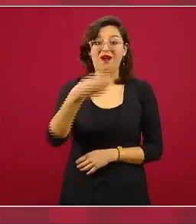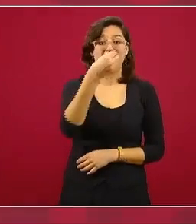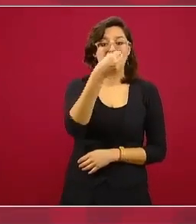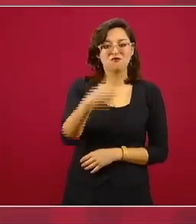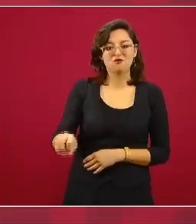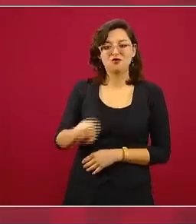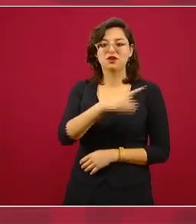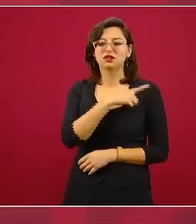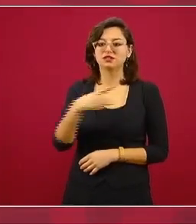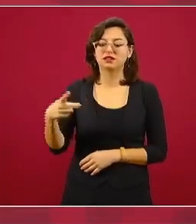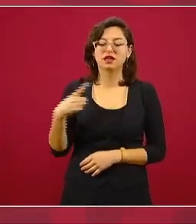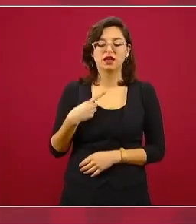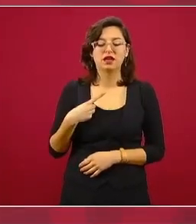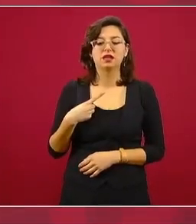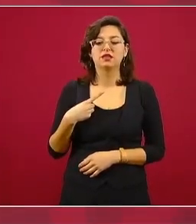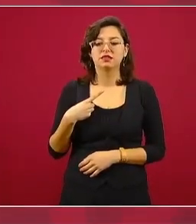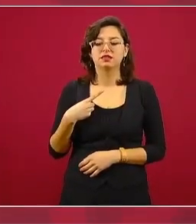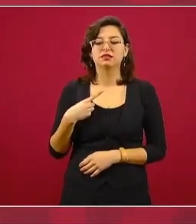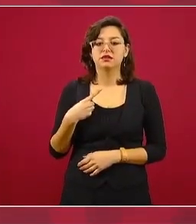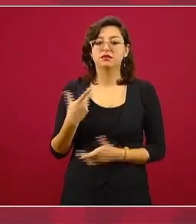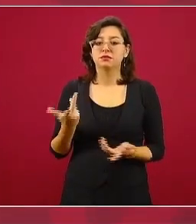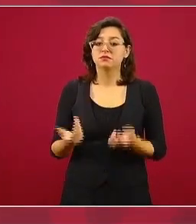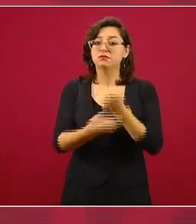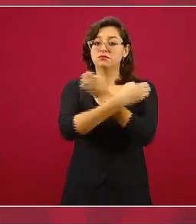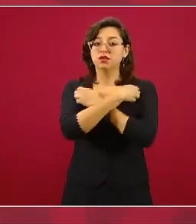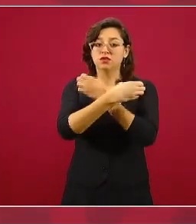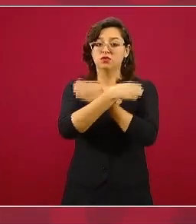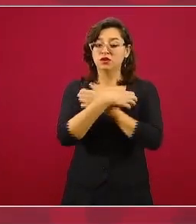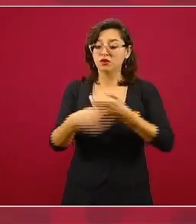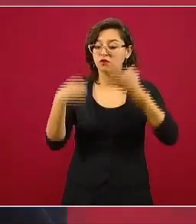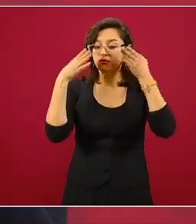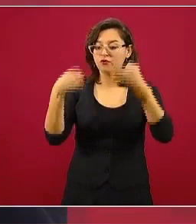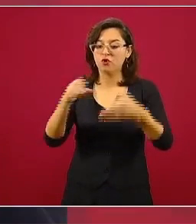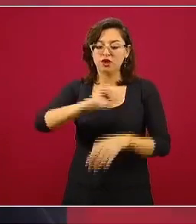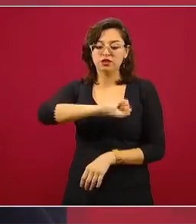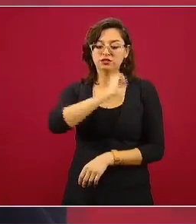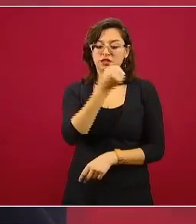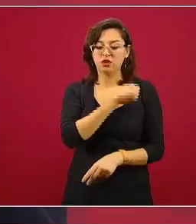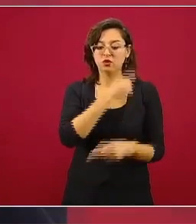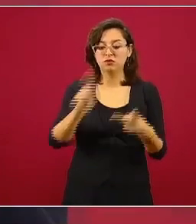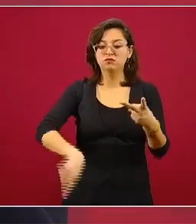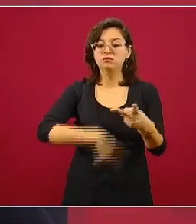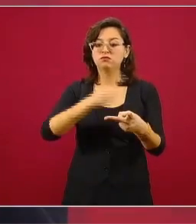la educación para la salud y la nutrición.